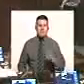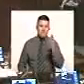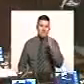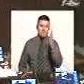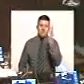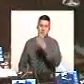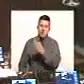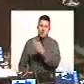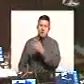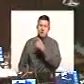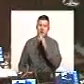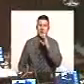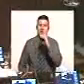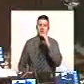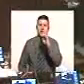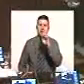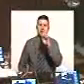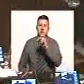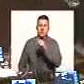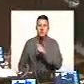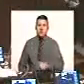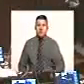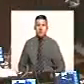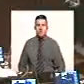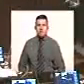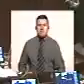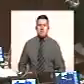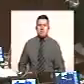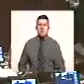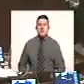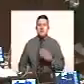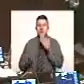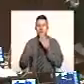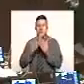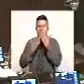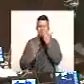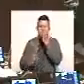Delgado, y se prepara el citante del debate. Muchas gracias, señor presidente.